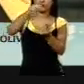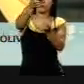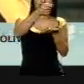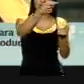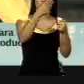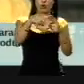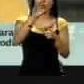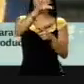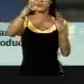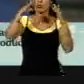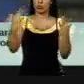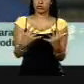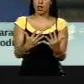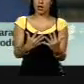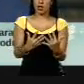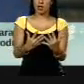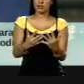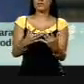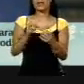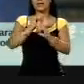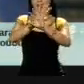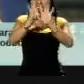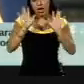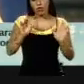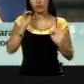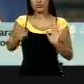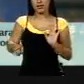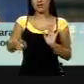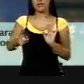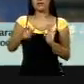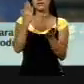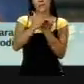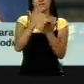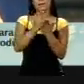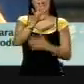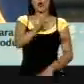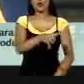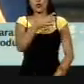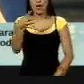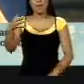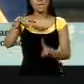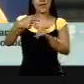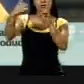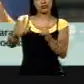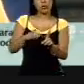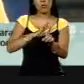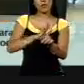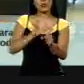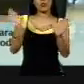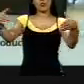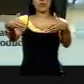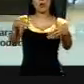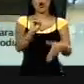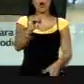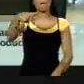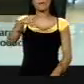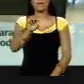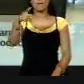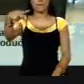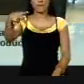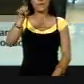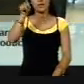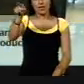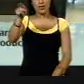barriles. No, nosotros podemos hasta duplicar en esta década de la década de plata y en la década de